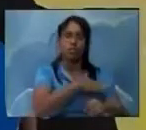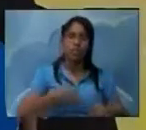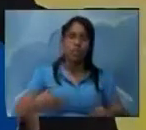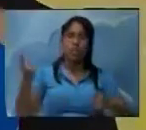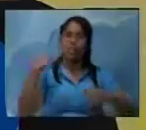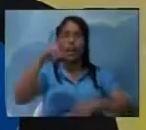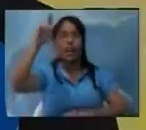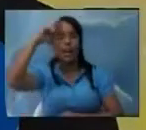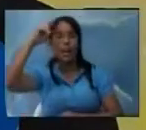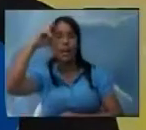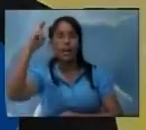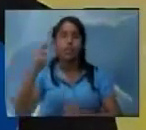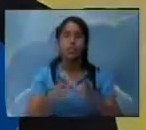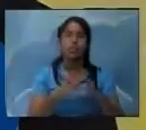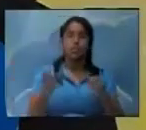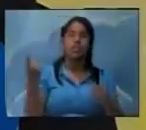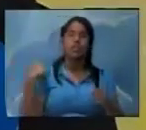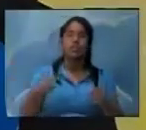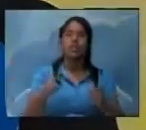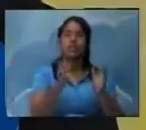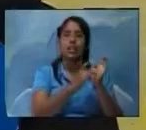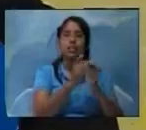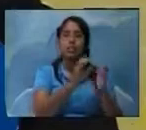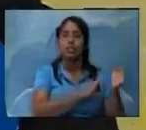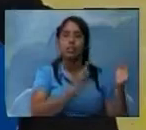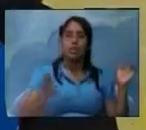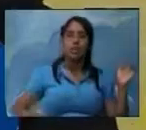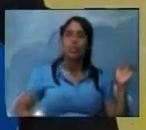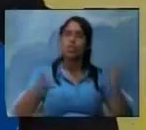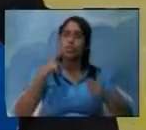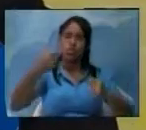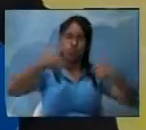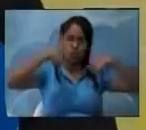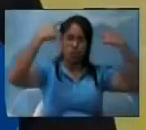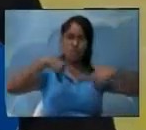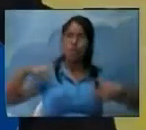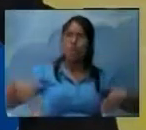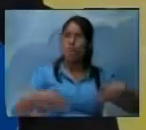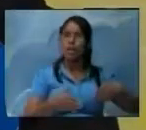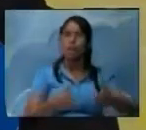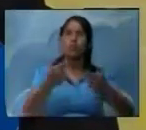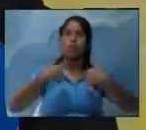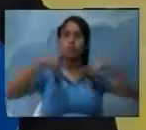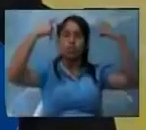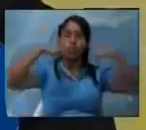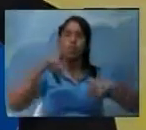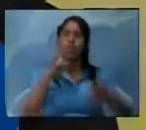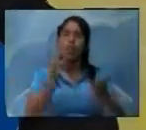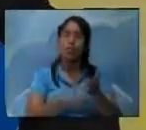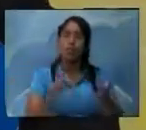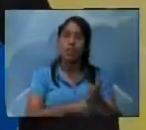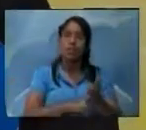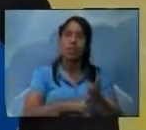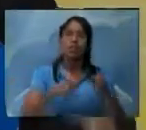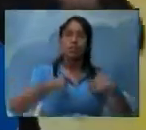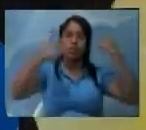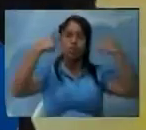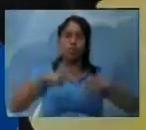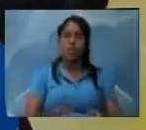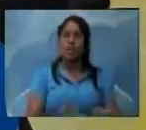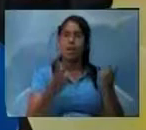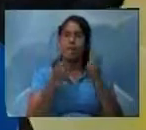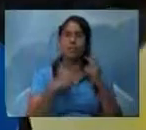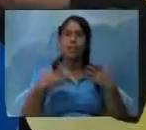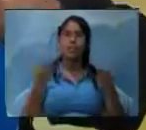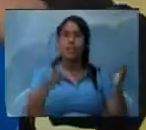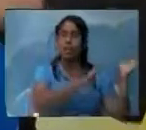la razón. La razón la tiene Cristo. Y Cristo dijo: yo soy el camino, yo soy la verdad, yo soy la vida. Que